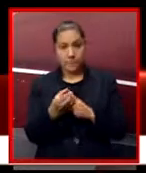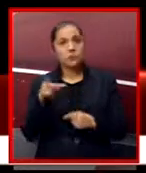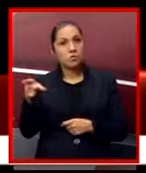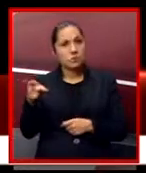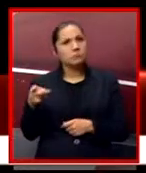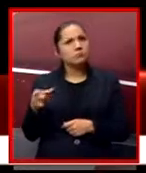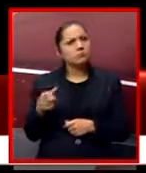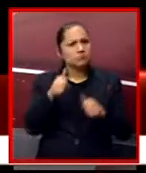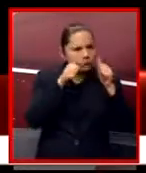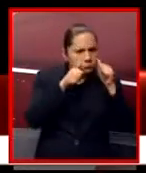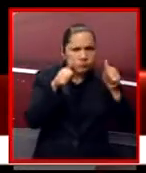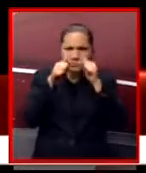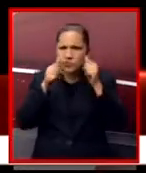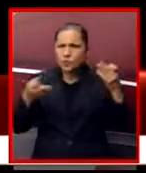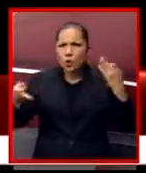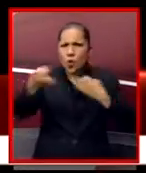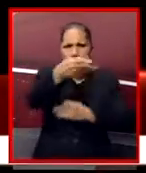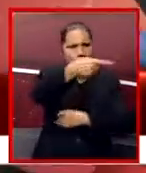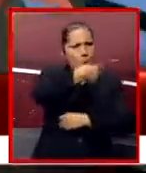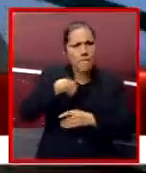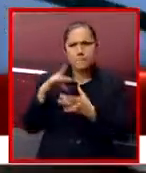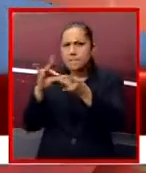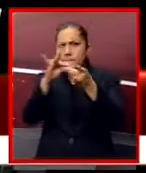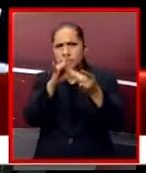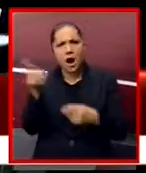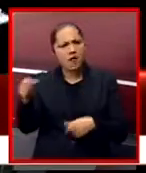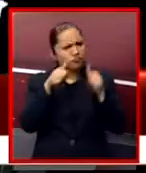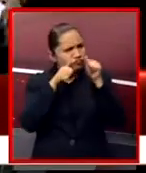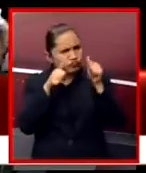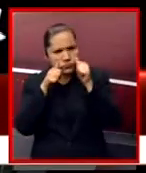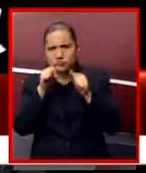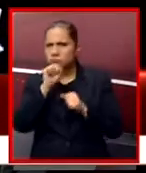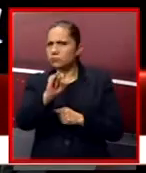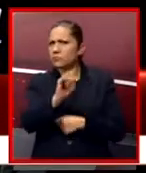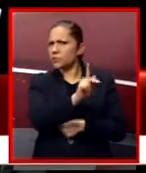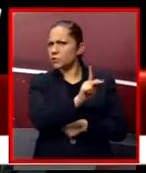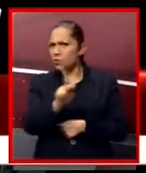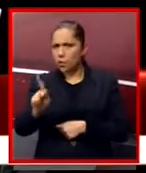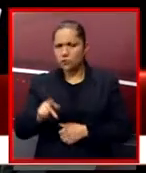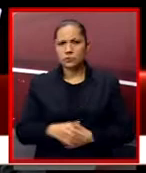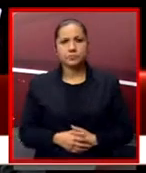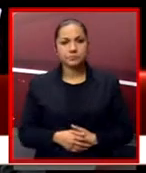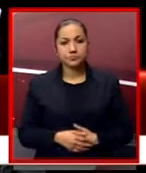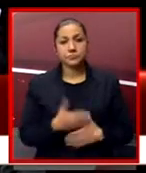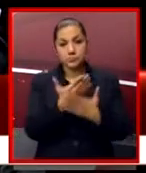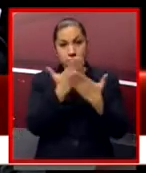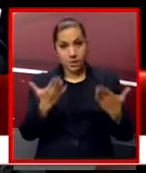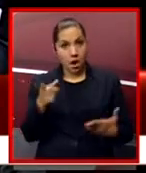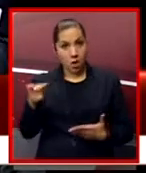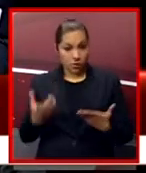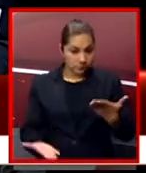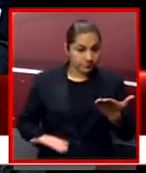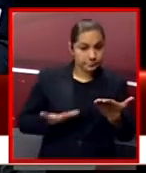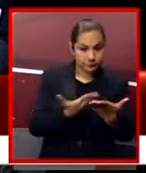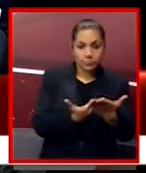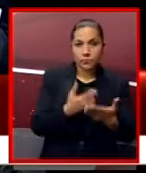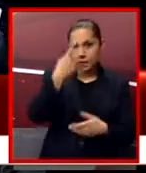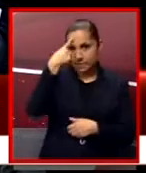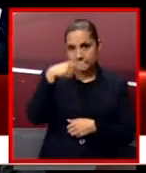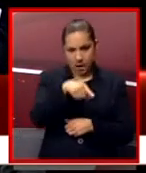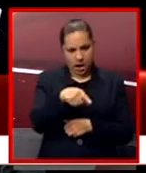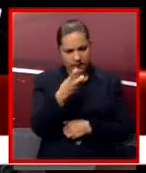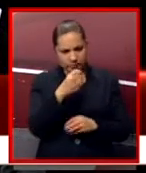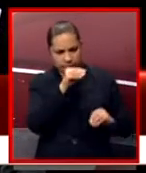escuchó a todos y cada uno de nosotros. Hay elementos para impugnar la constitucionalidad y la legalidad de